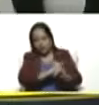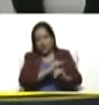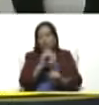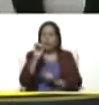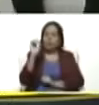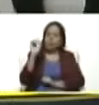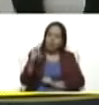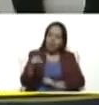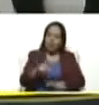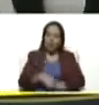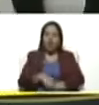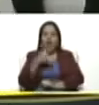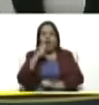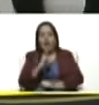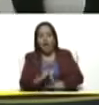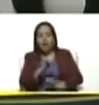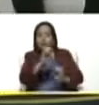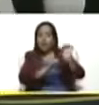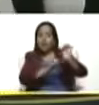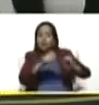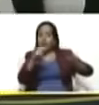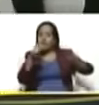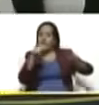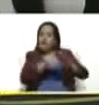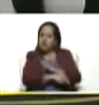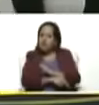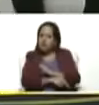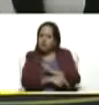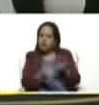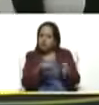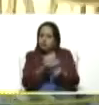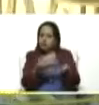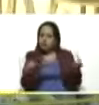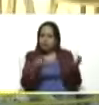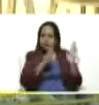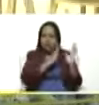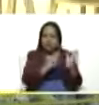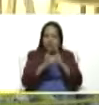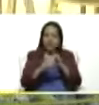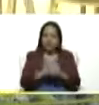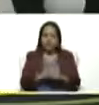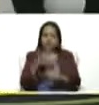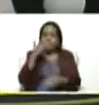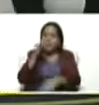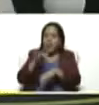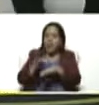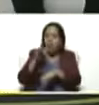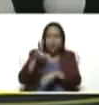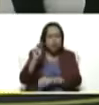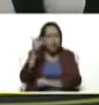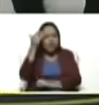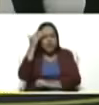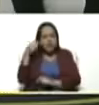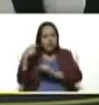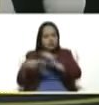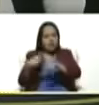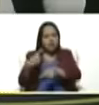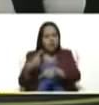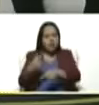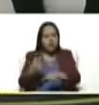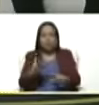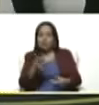pasa por un filtro bien extraordinario. Y también, presidente... ¿Y los catadores y catadoras no saben el resultado? En